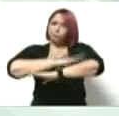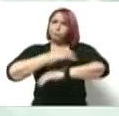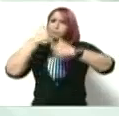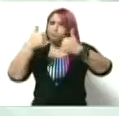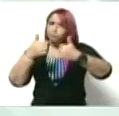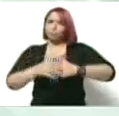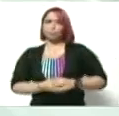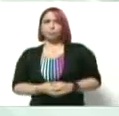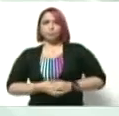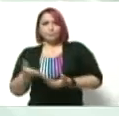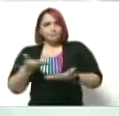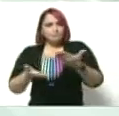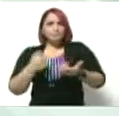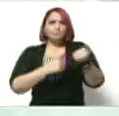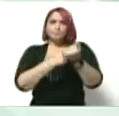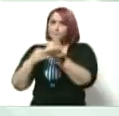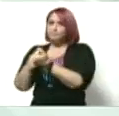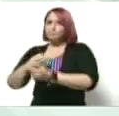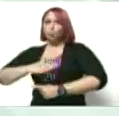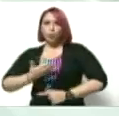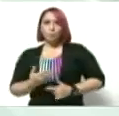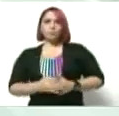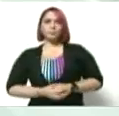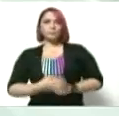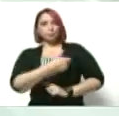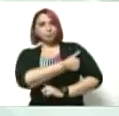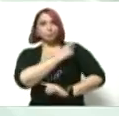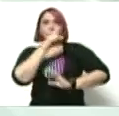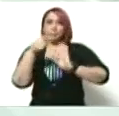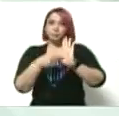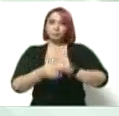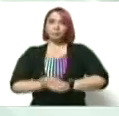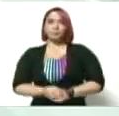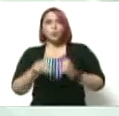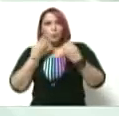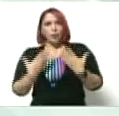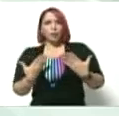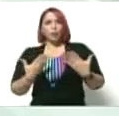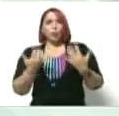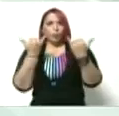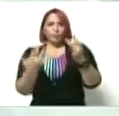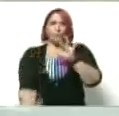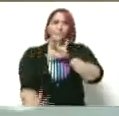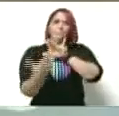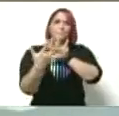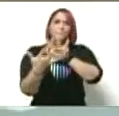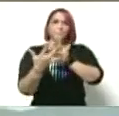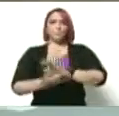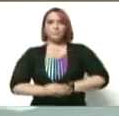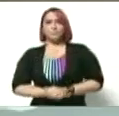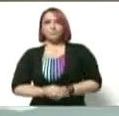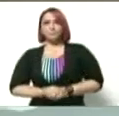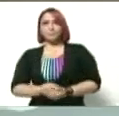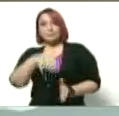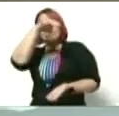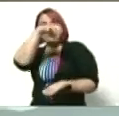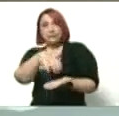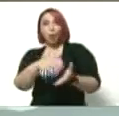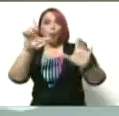nuestra colaboración que podamos vacunar bueno yo quiero dar un pase también al estado la